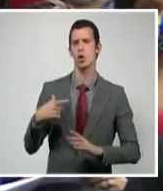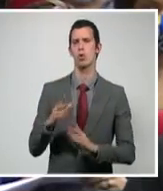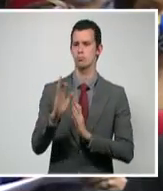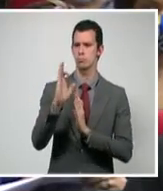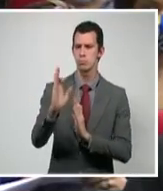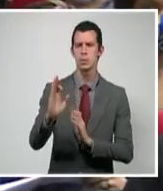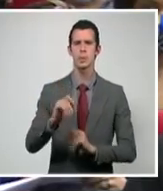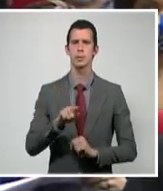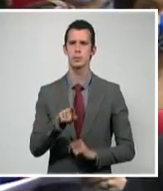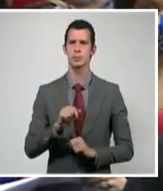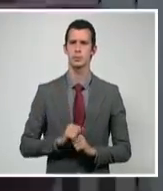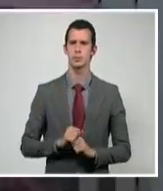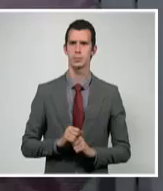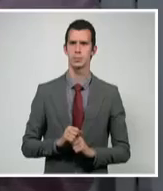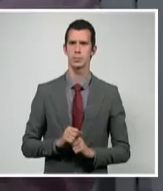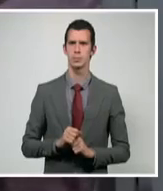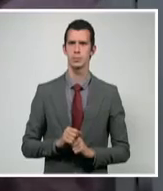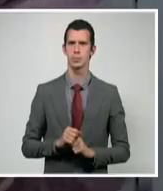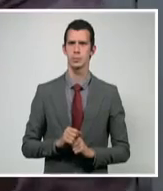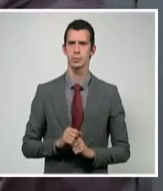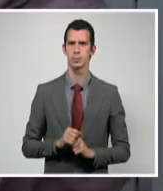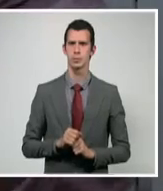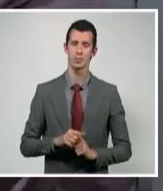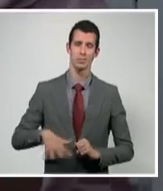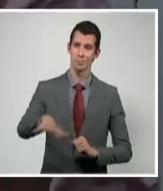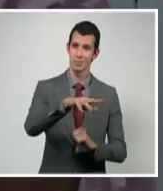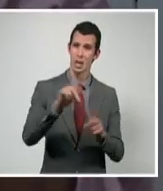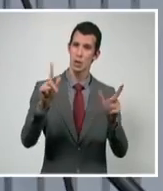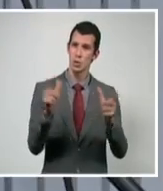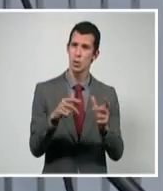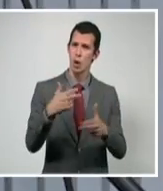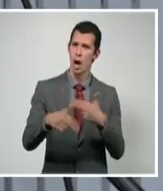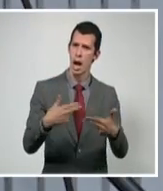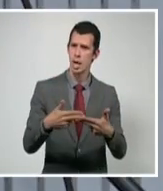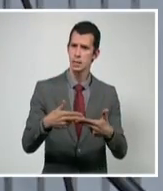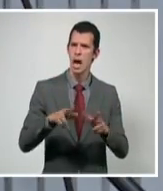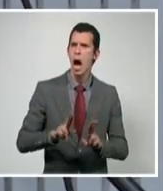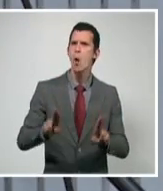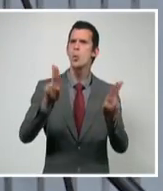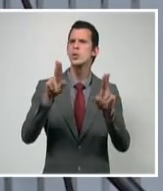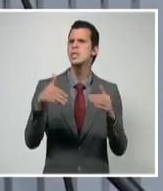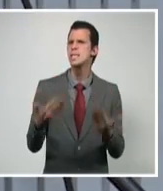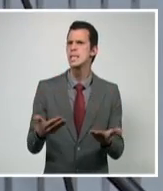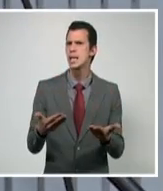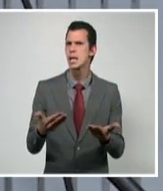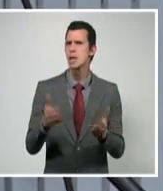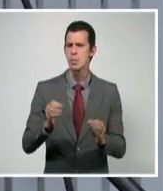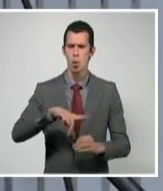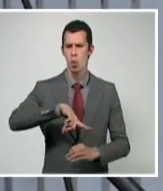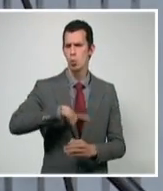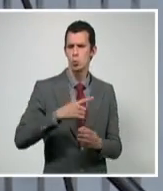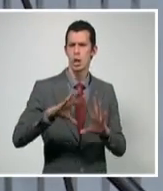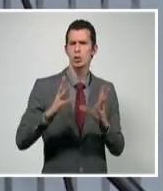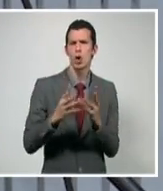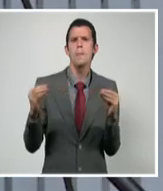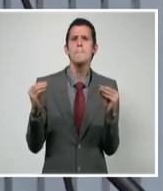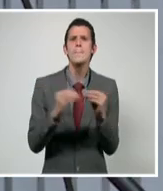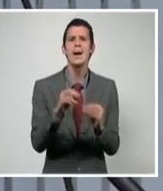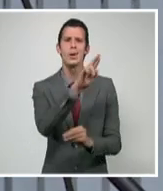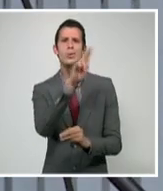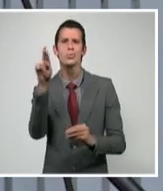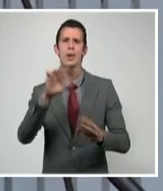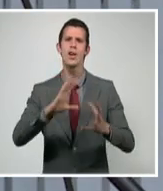la premisa de no poner en juego la obra cultural de la revolución. En primer lugar, es positivo que se haya recurrido a la